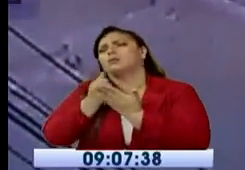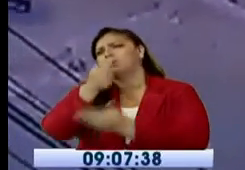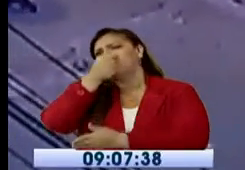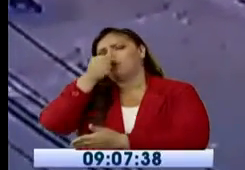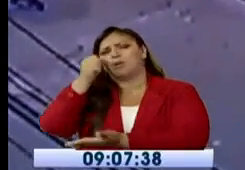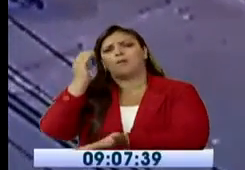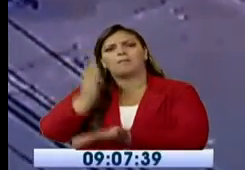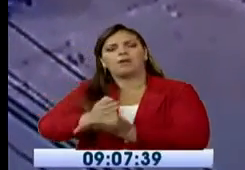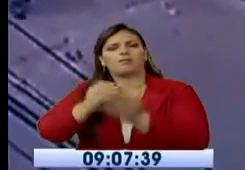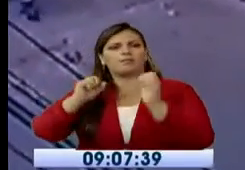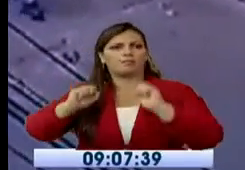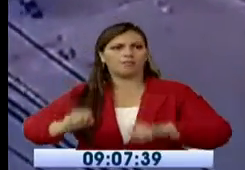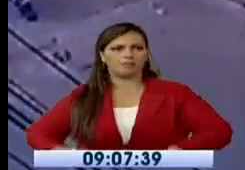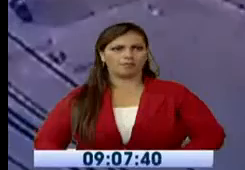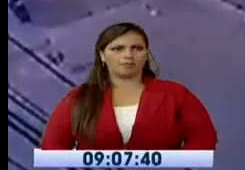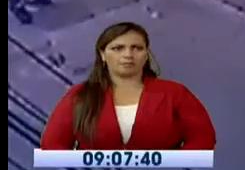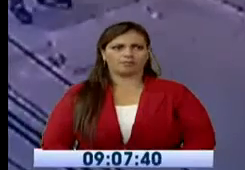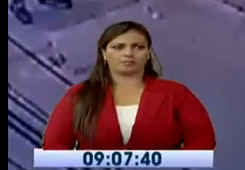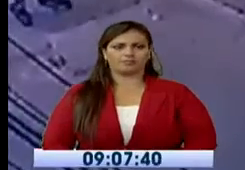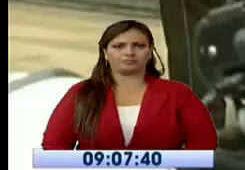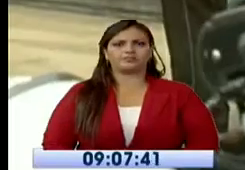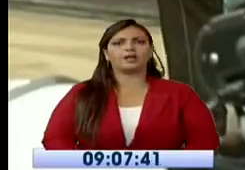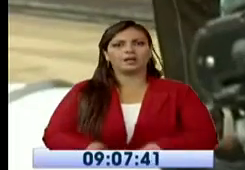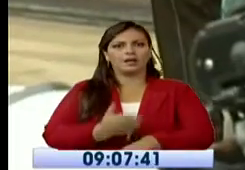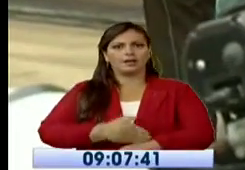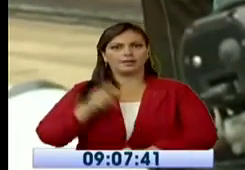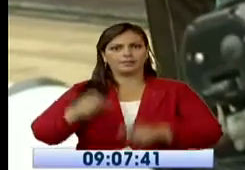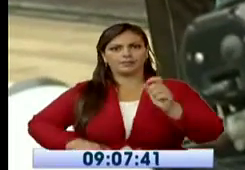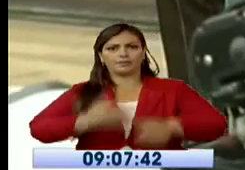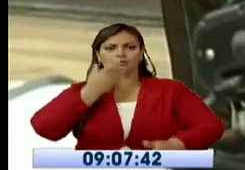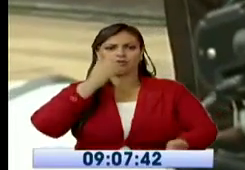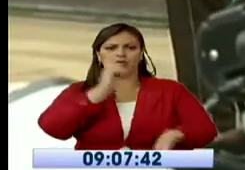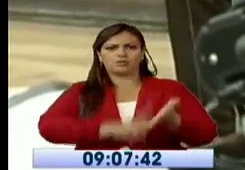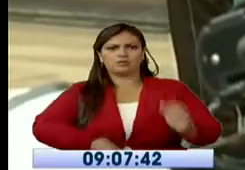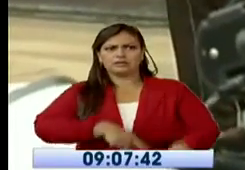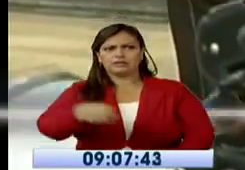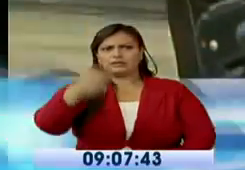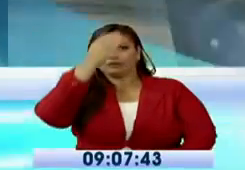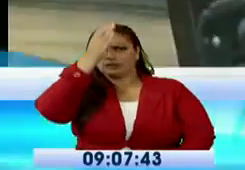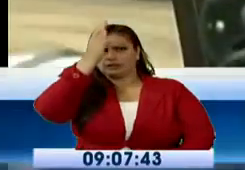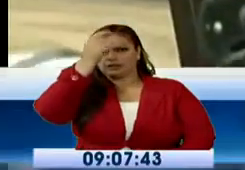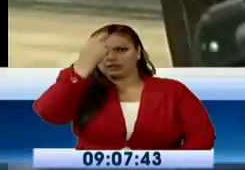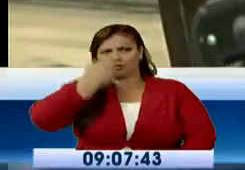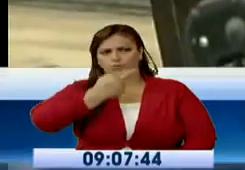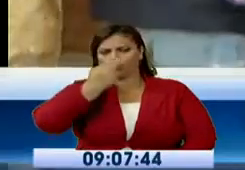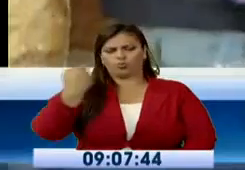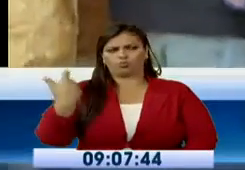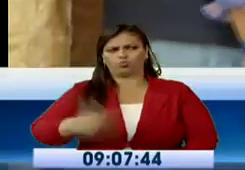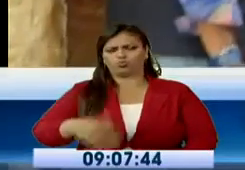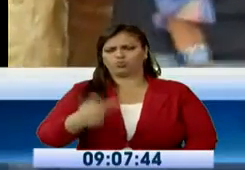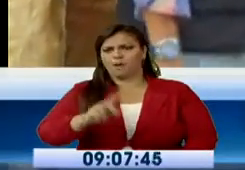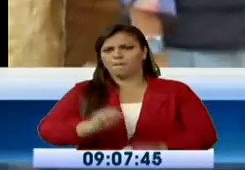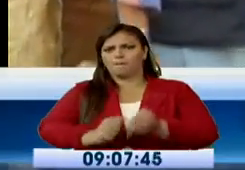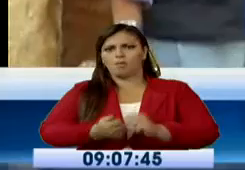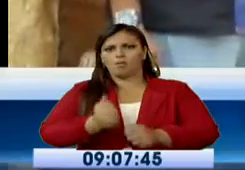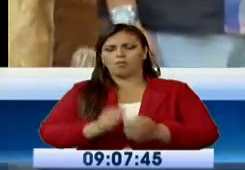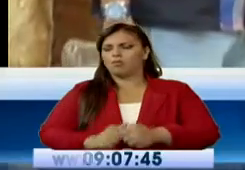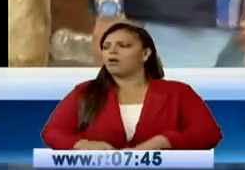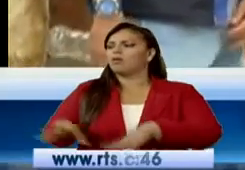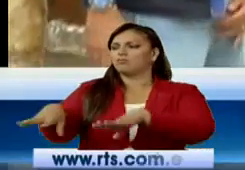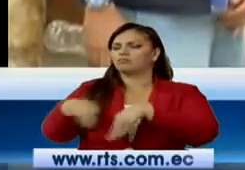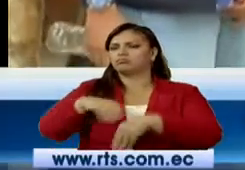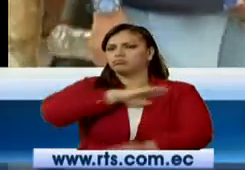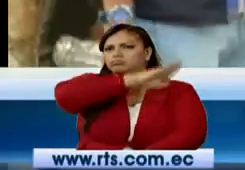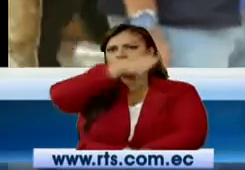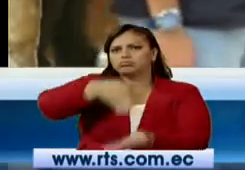Comisaría de Policía de que se encontraba una clínica de rehabilitación con personas de adicción. Hemos acudido al Ministerio de Salud Pública, hemos solicitado el apoyo correspondiente,